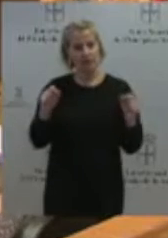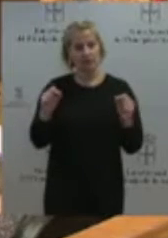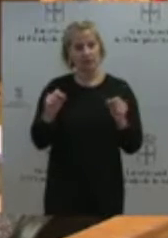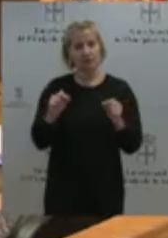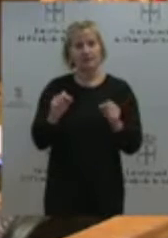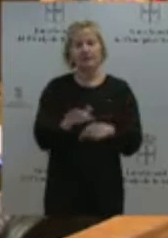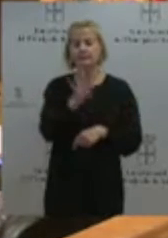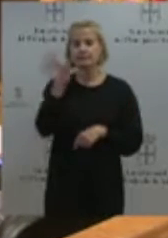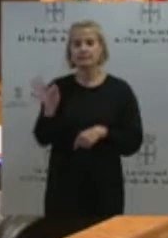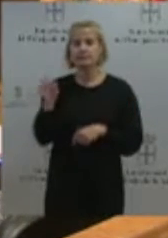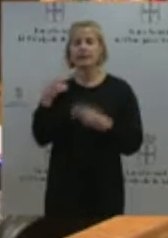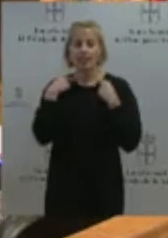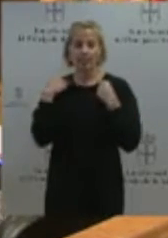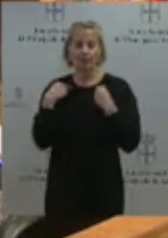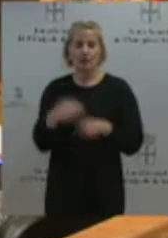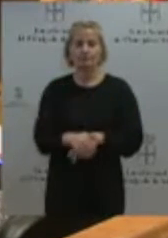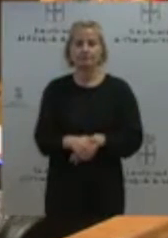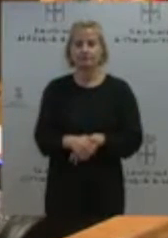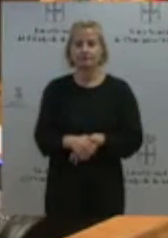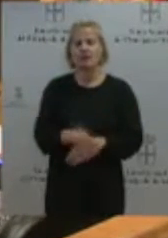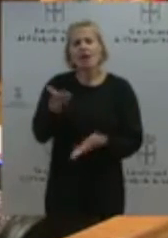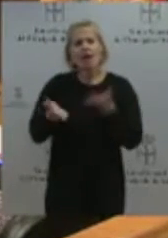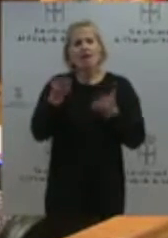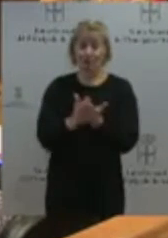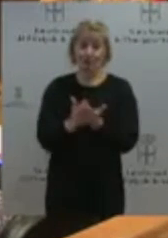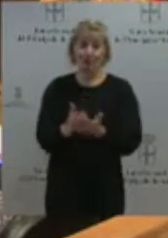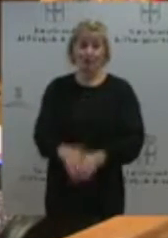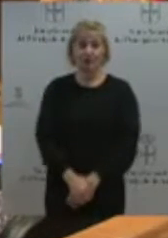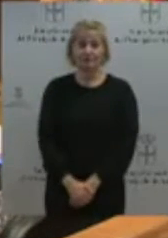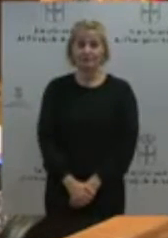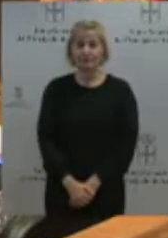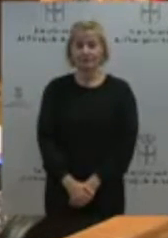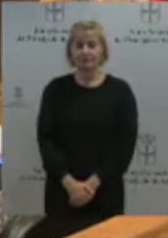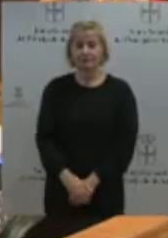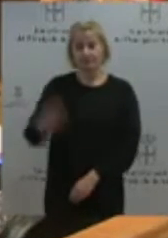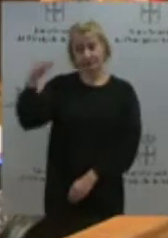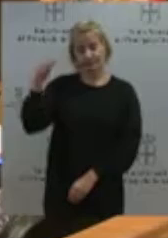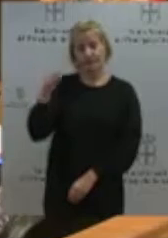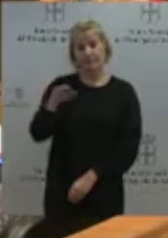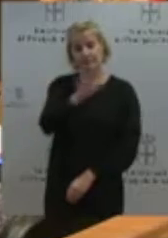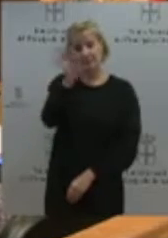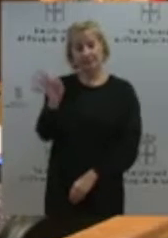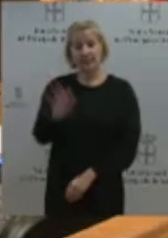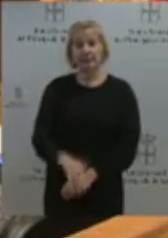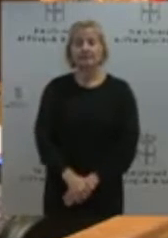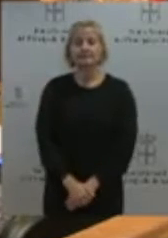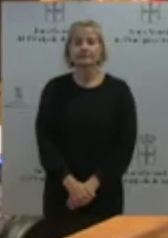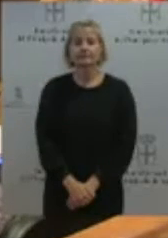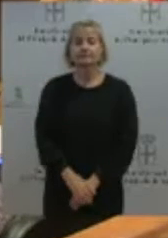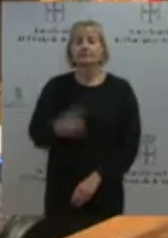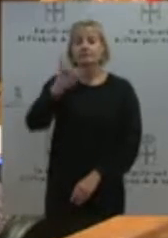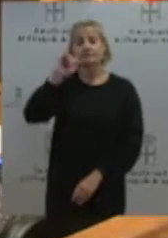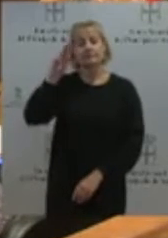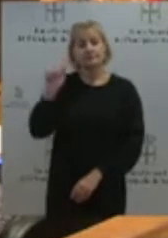¿qué valoración hace de los problemas señalados por la comunidad educativa en este inicio de curso escolar? Señor Ripa, desde luego el balance lo primero que tenemos que hacer